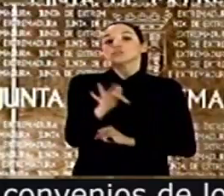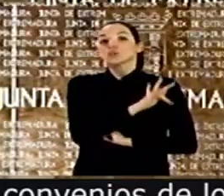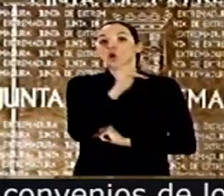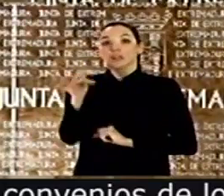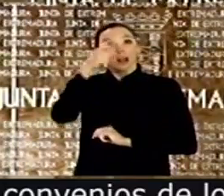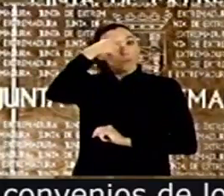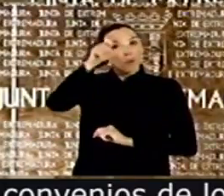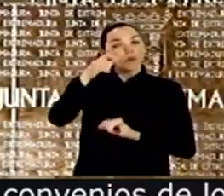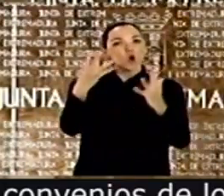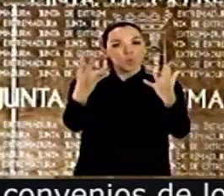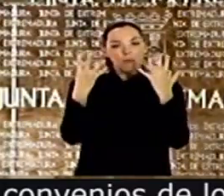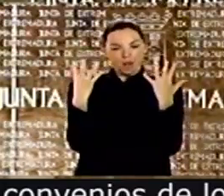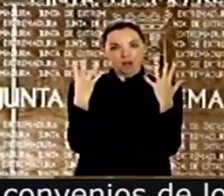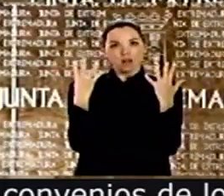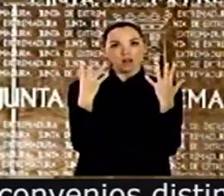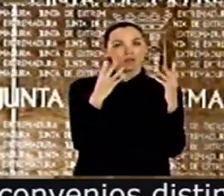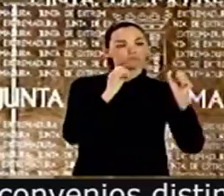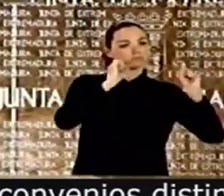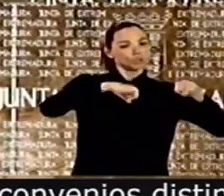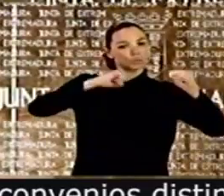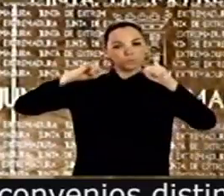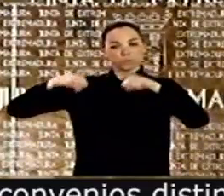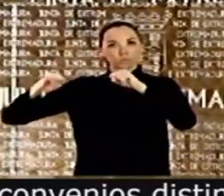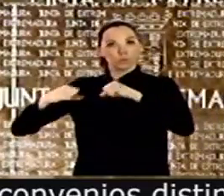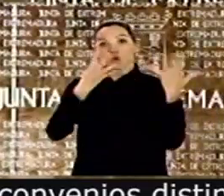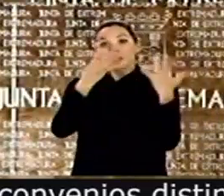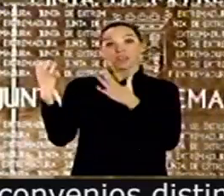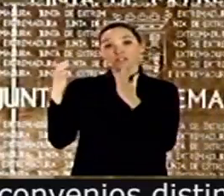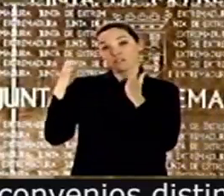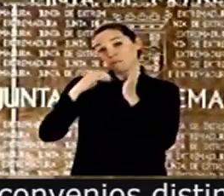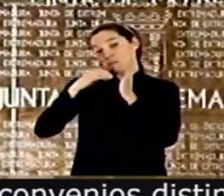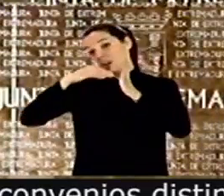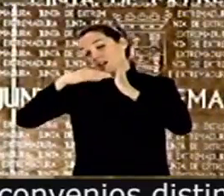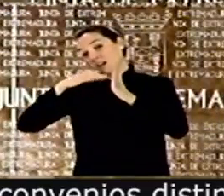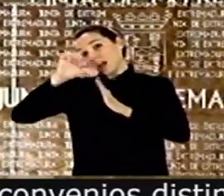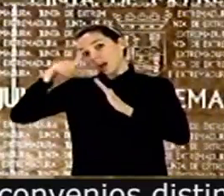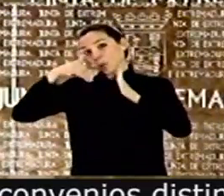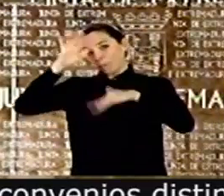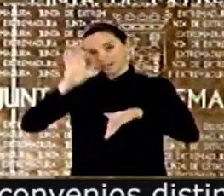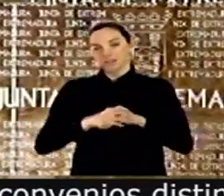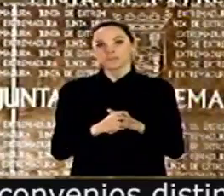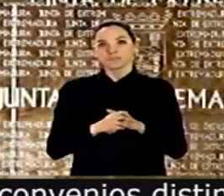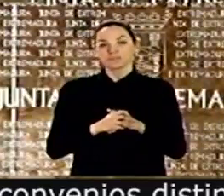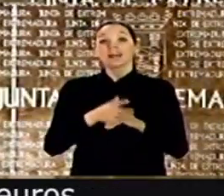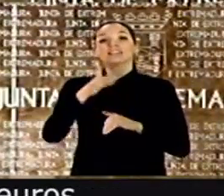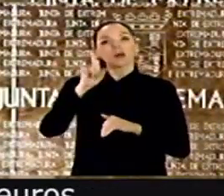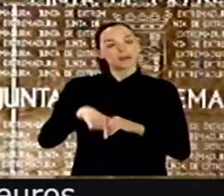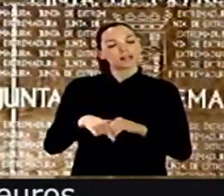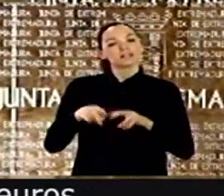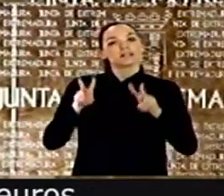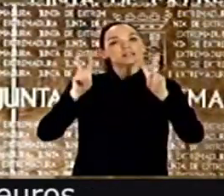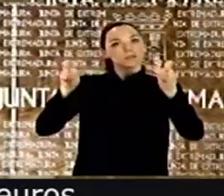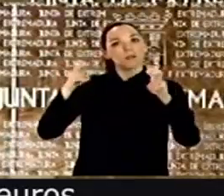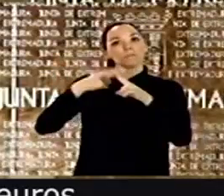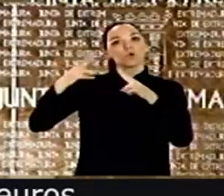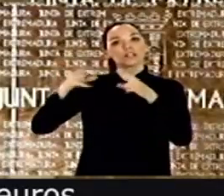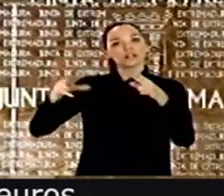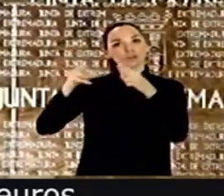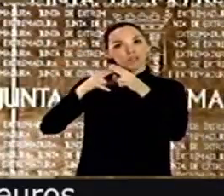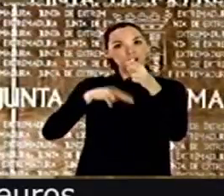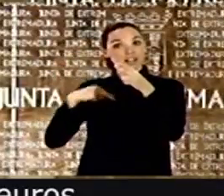municipios por un valor de más de 390.000 euros. Y, en último lugar, en materia de sanidad y política social, aprueba hoy también la Junta